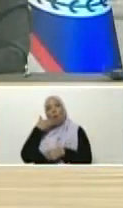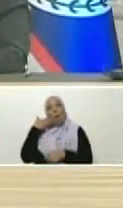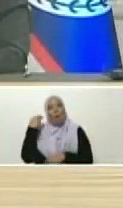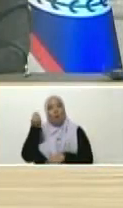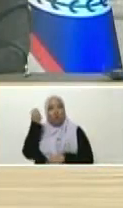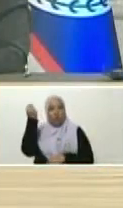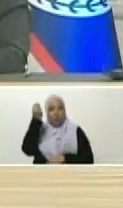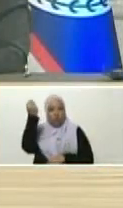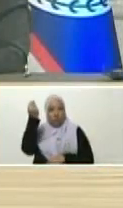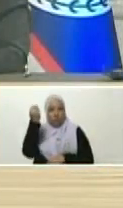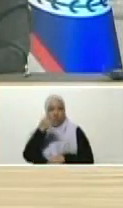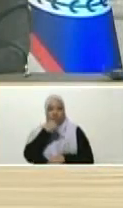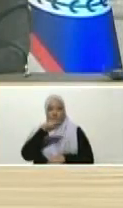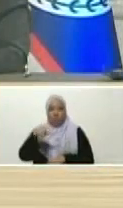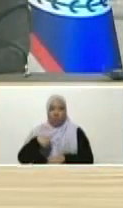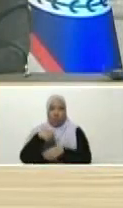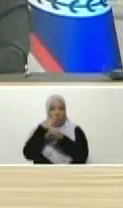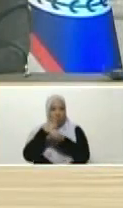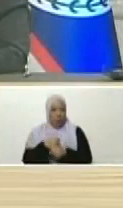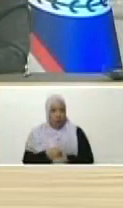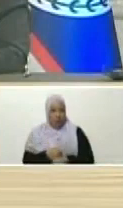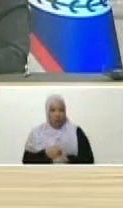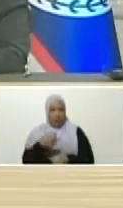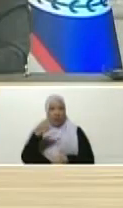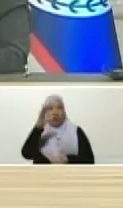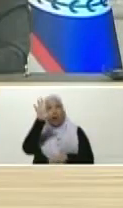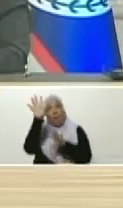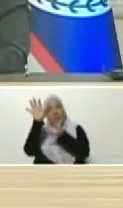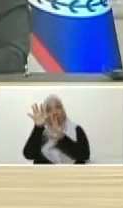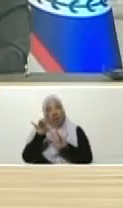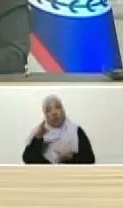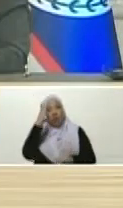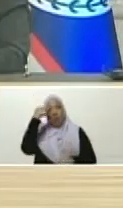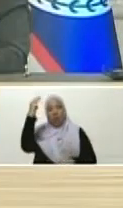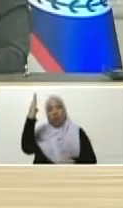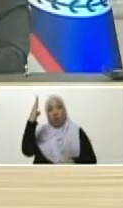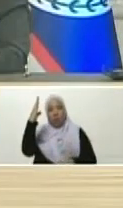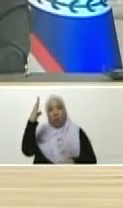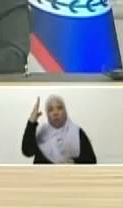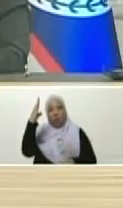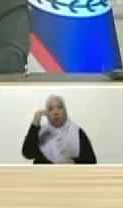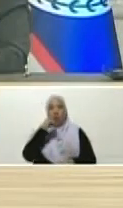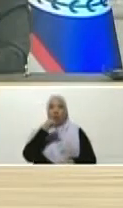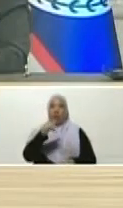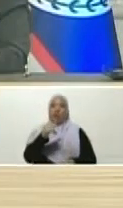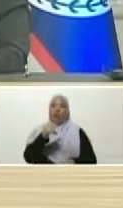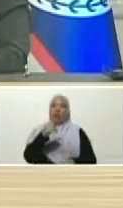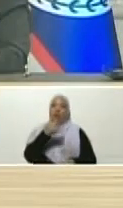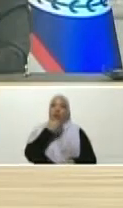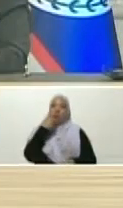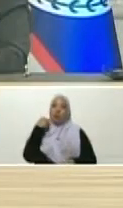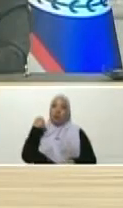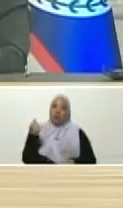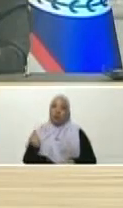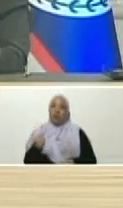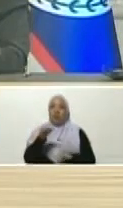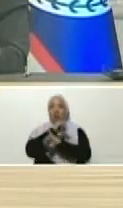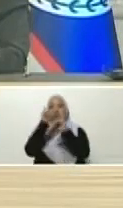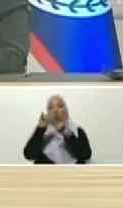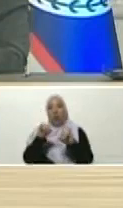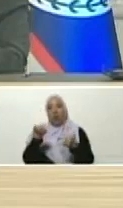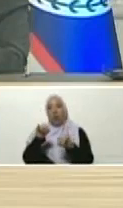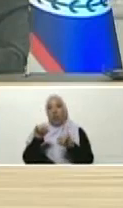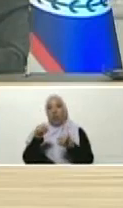que les esperamos, que Dios les bendiga. Y tomo la oportunidad para desearles una feliz Navidad